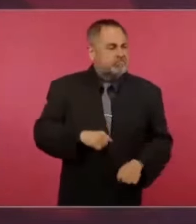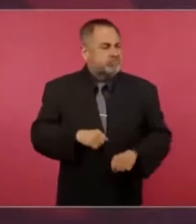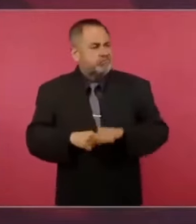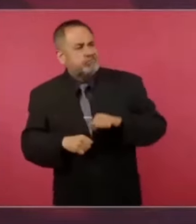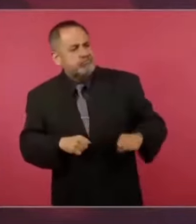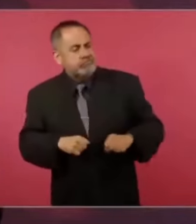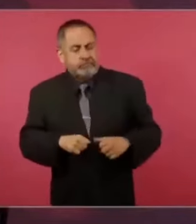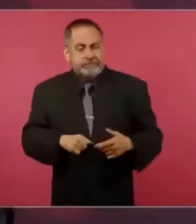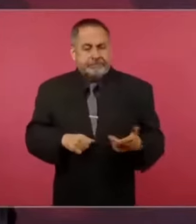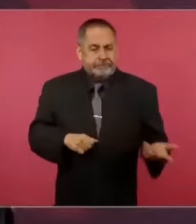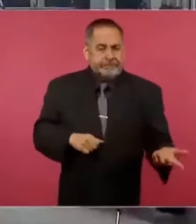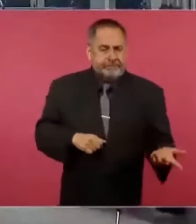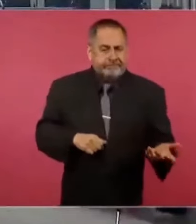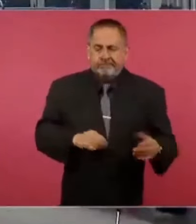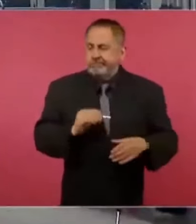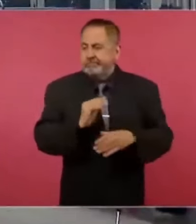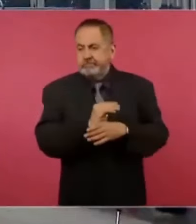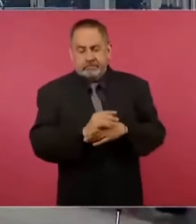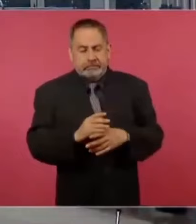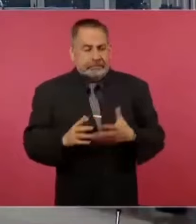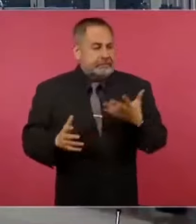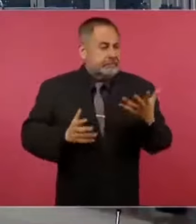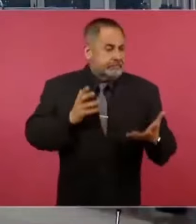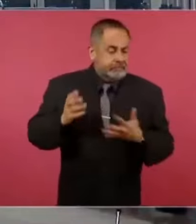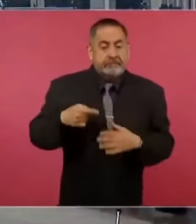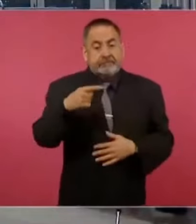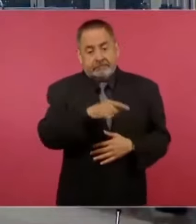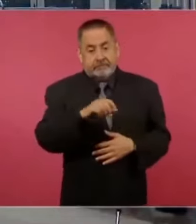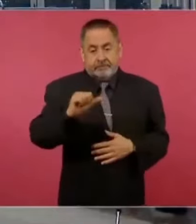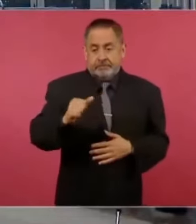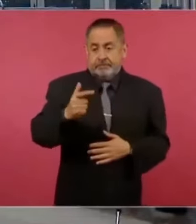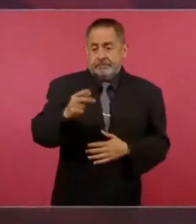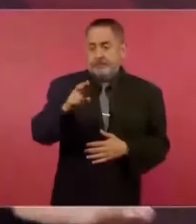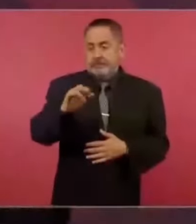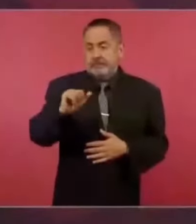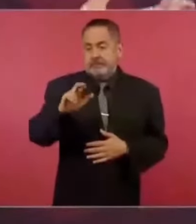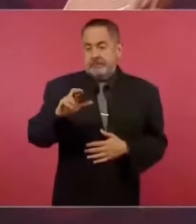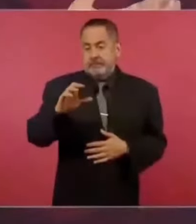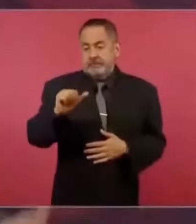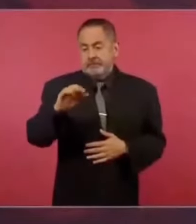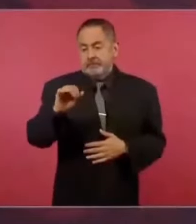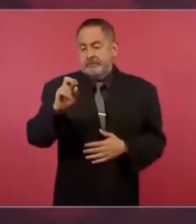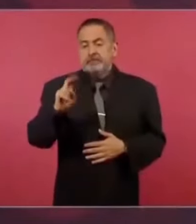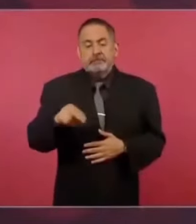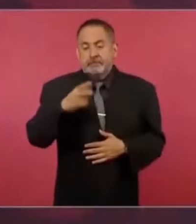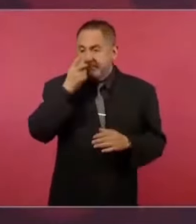eh hacen a un lado ya dice Aguilar camín es